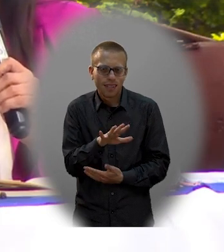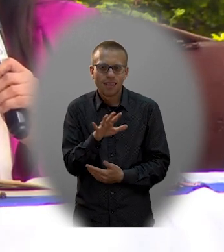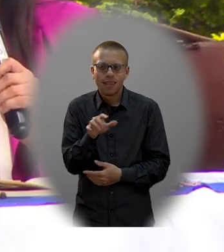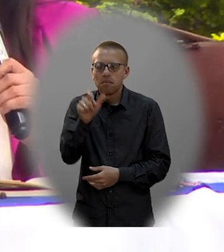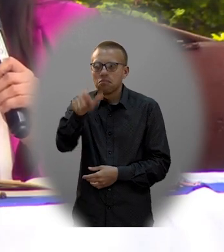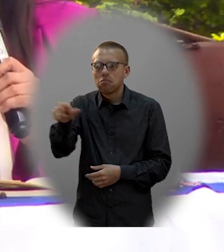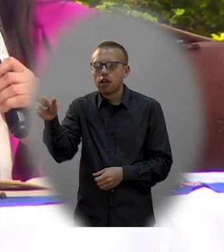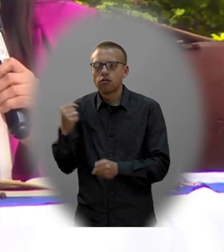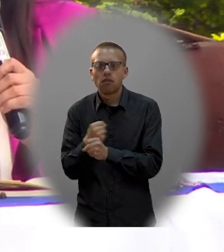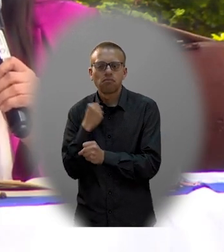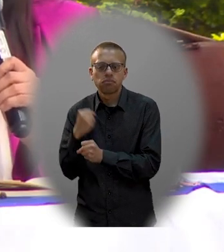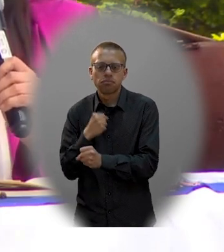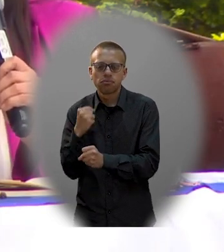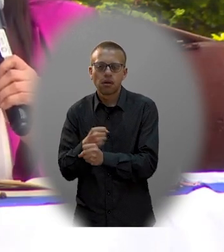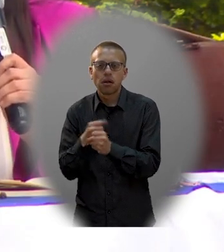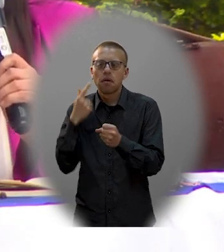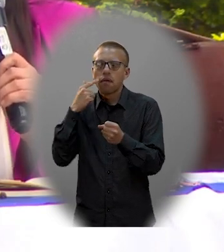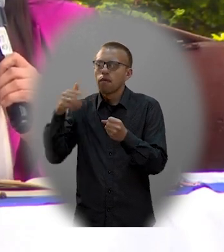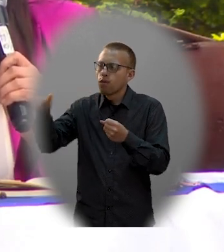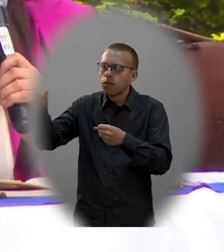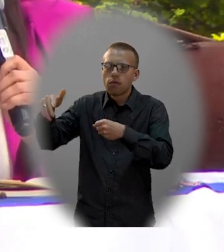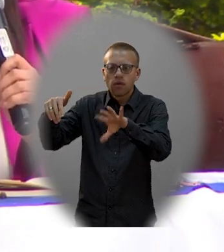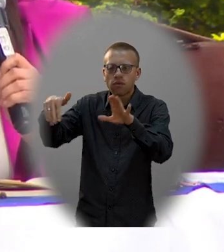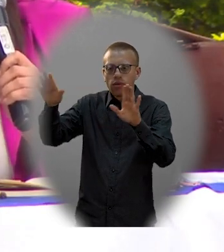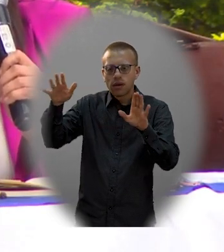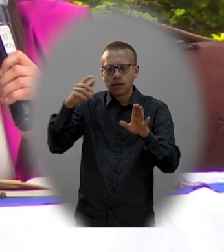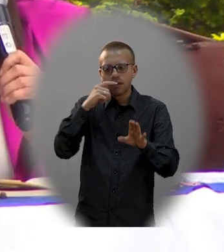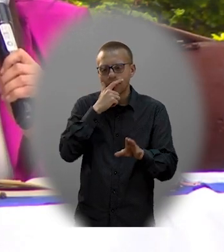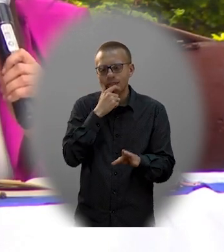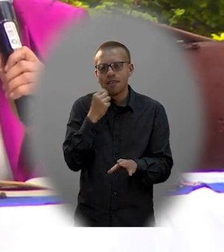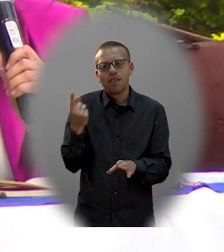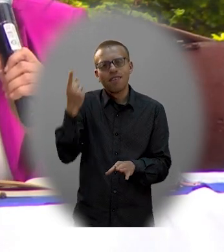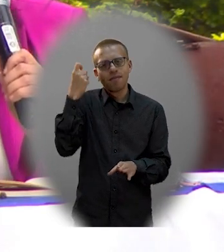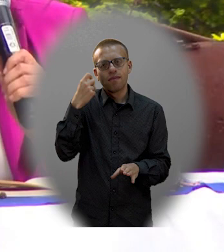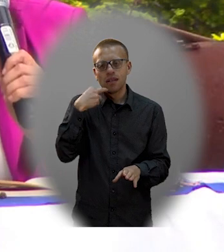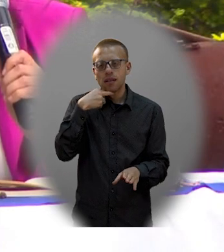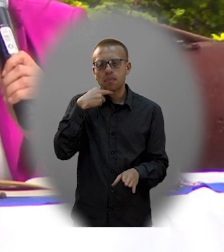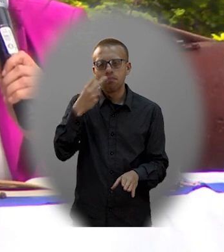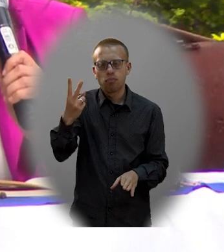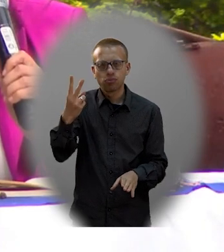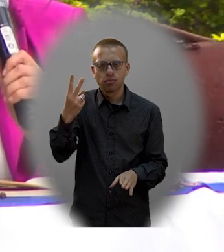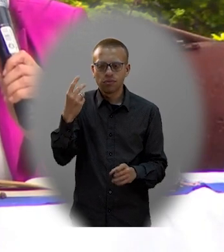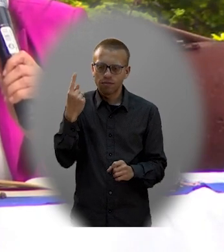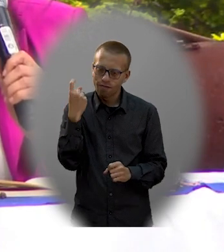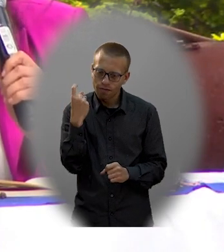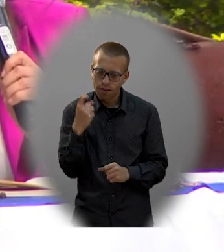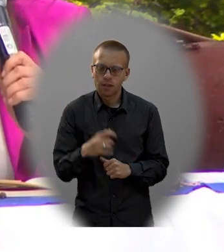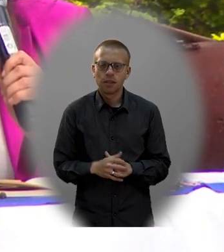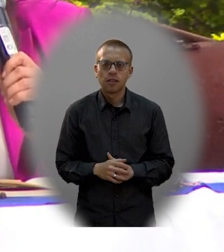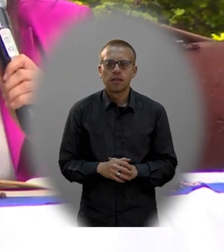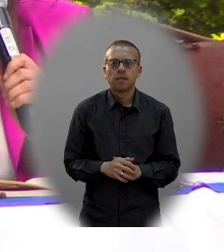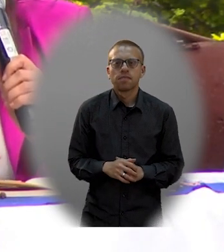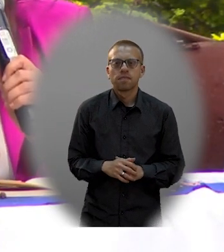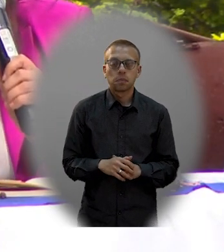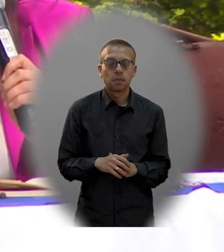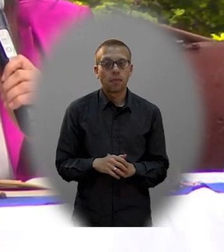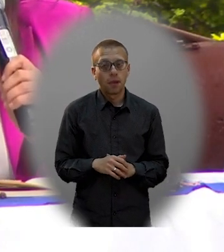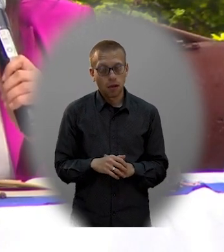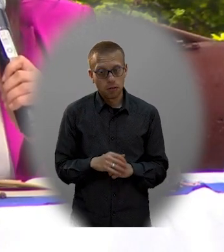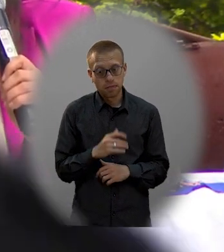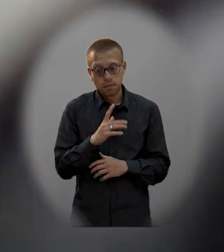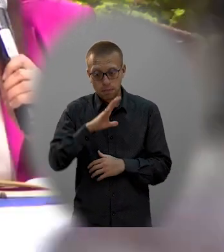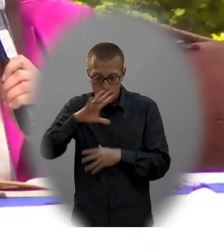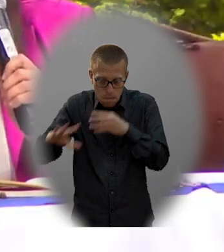trabajadoras, que hay que poder darles voz y que no siempre es fácil con estos protocolos y con estas políticas. Y uno de los